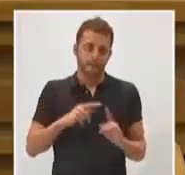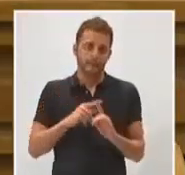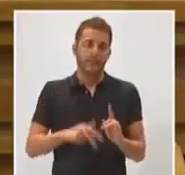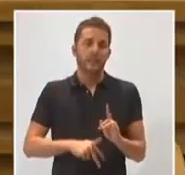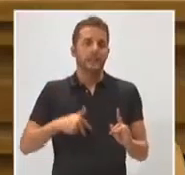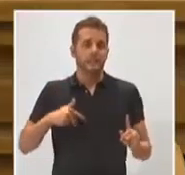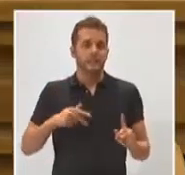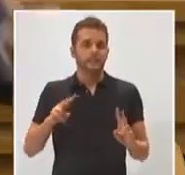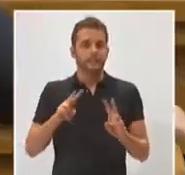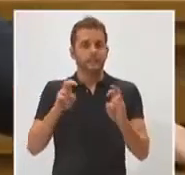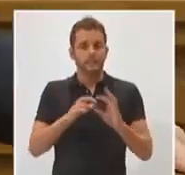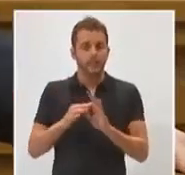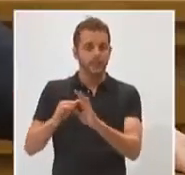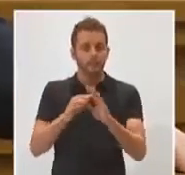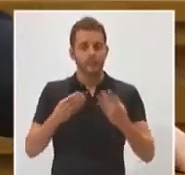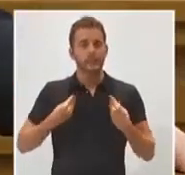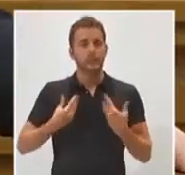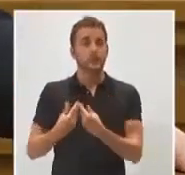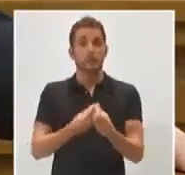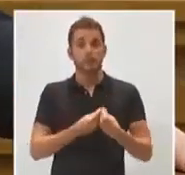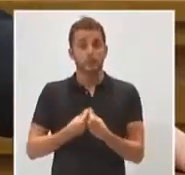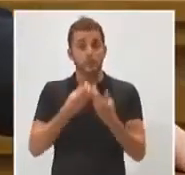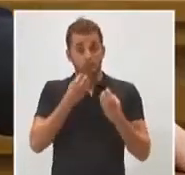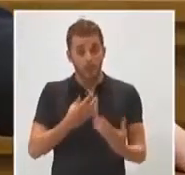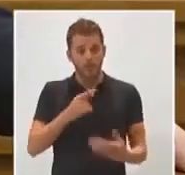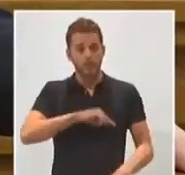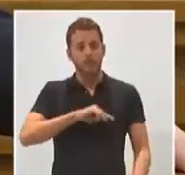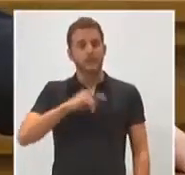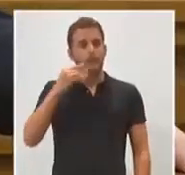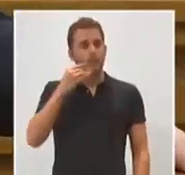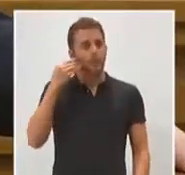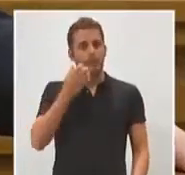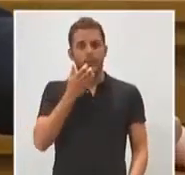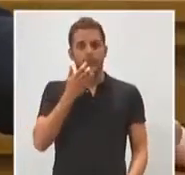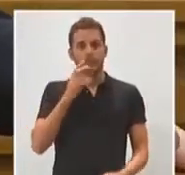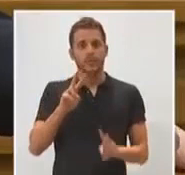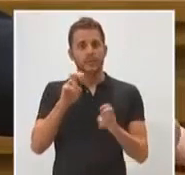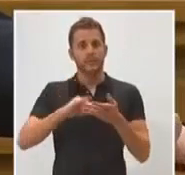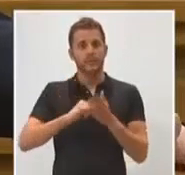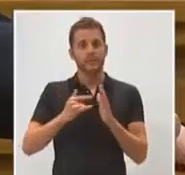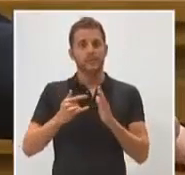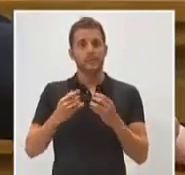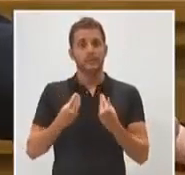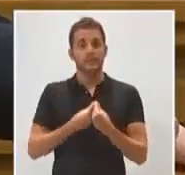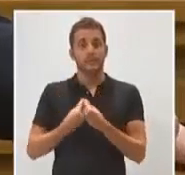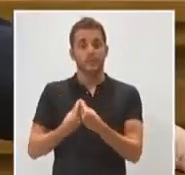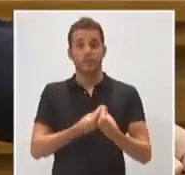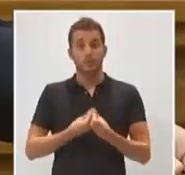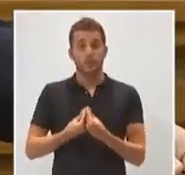buena coexistencia y una convivencia estamos especialmente orgullosos por ejemplo de la convivencia que tenemos con el sistema concertado